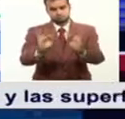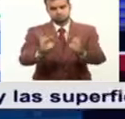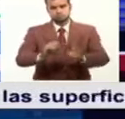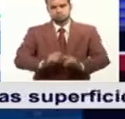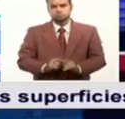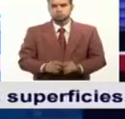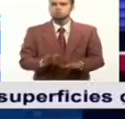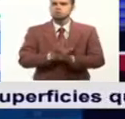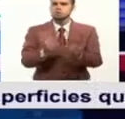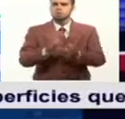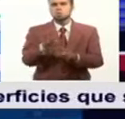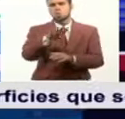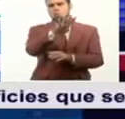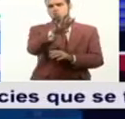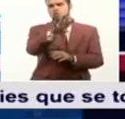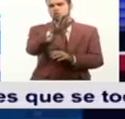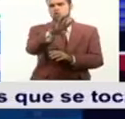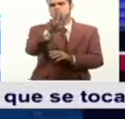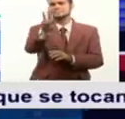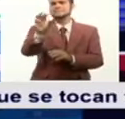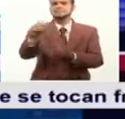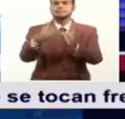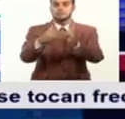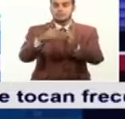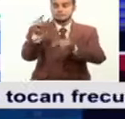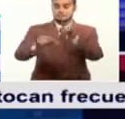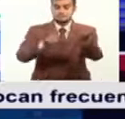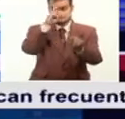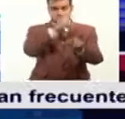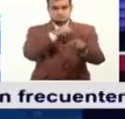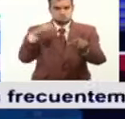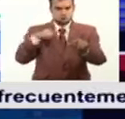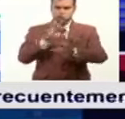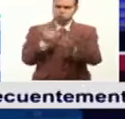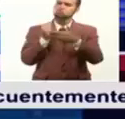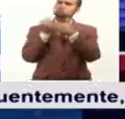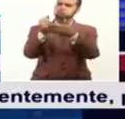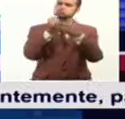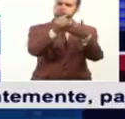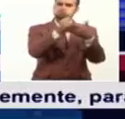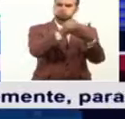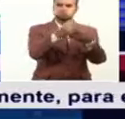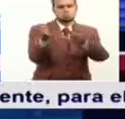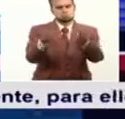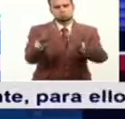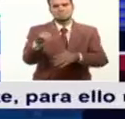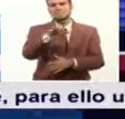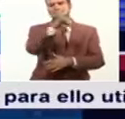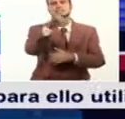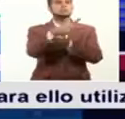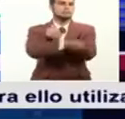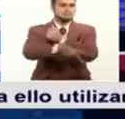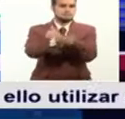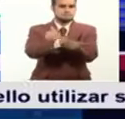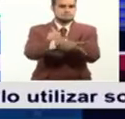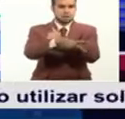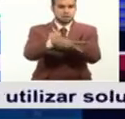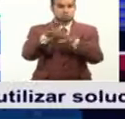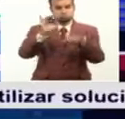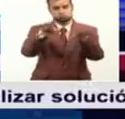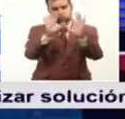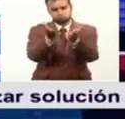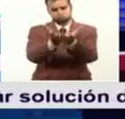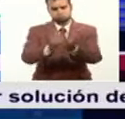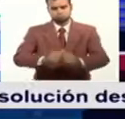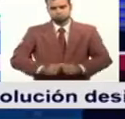30.407 trabajadores del sector de la salud han brindado asistencia en 66 naciones de nuestro planeta. La